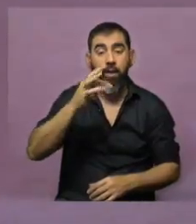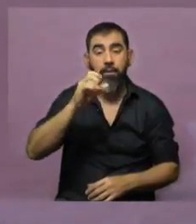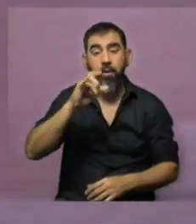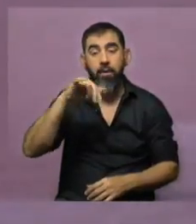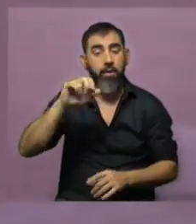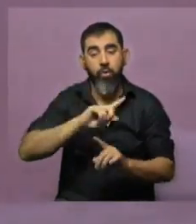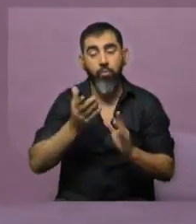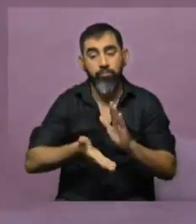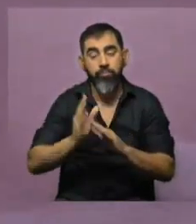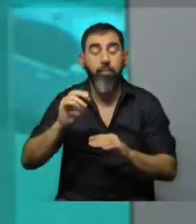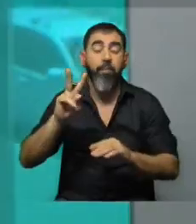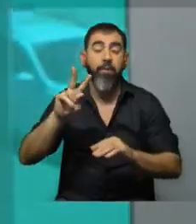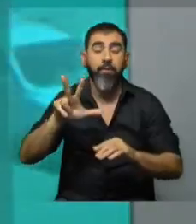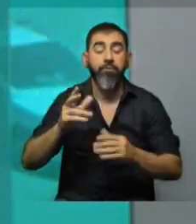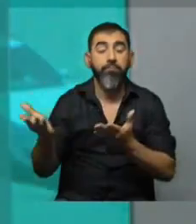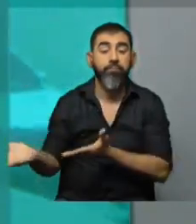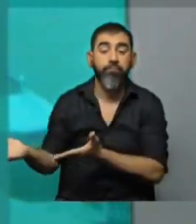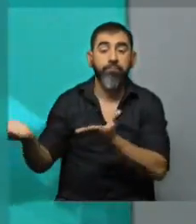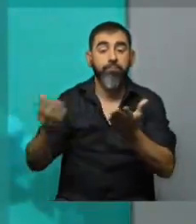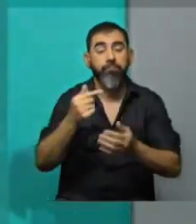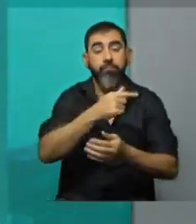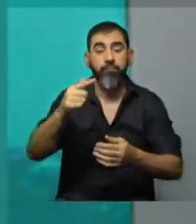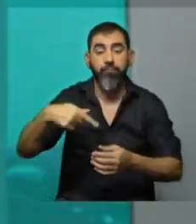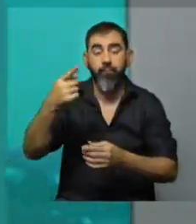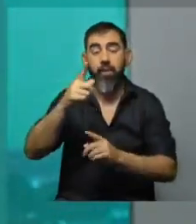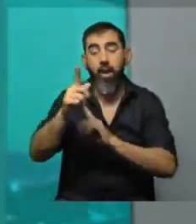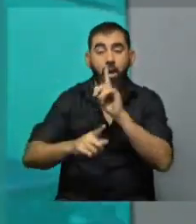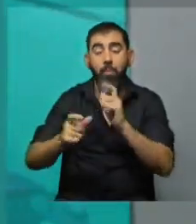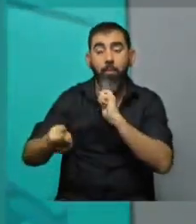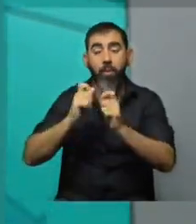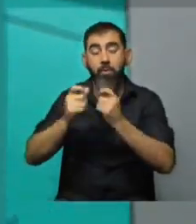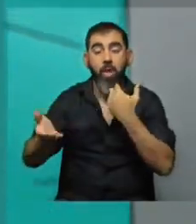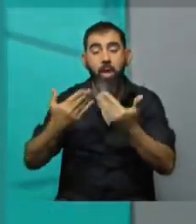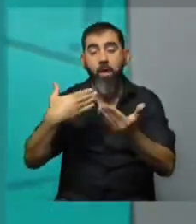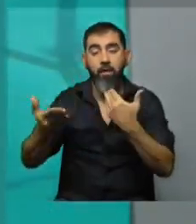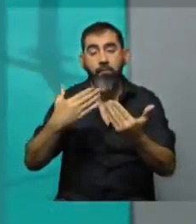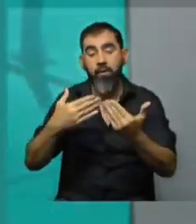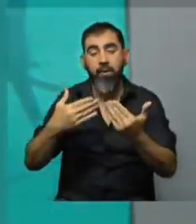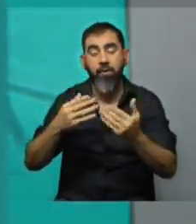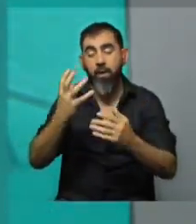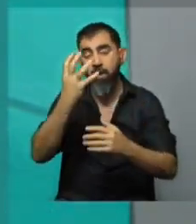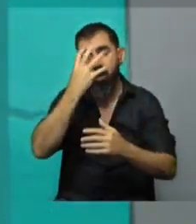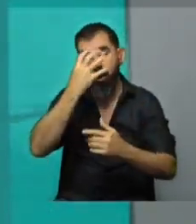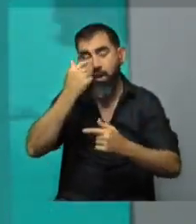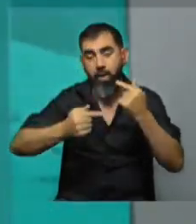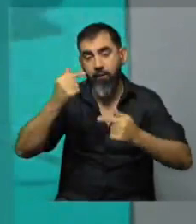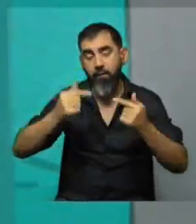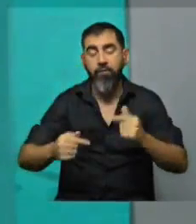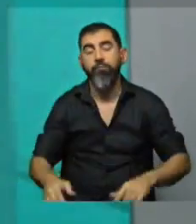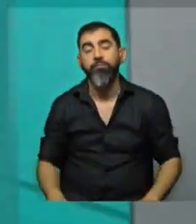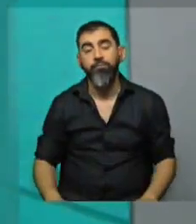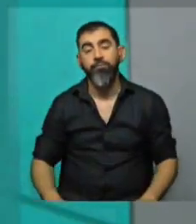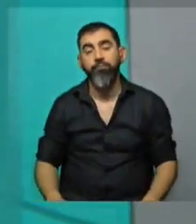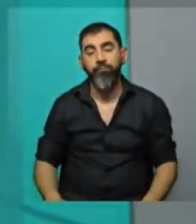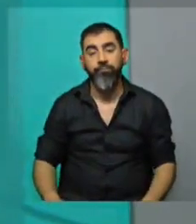23. Vamos a invitar la semana que viene seguramente a algún colega para conversar. ¿Cuál es el abanico ese que genera la prueba de admisión? ¿Con